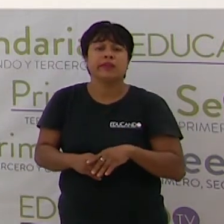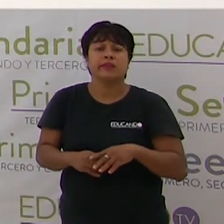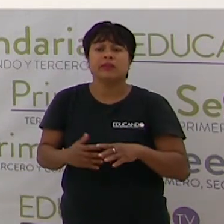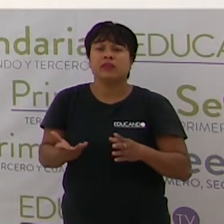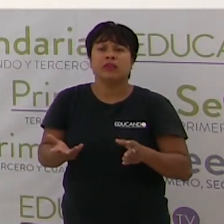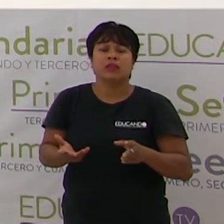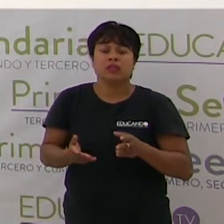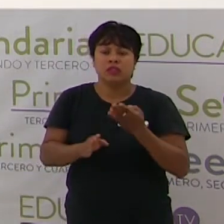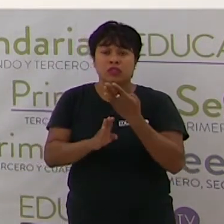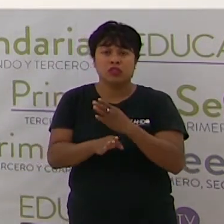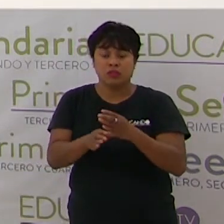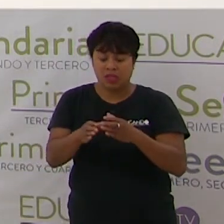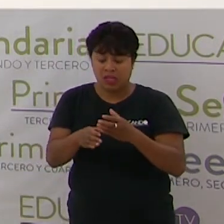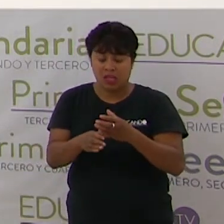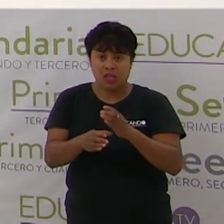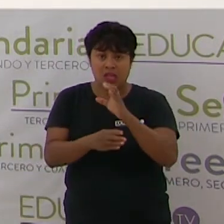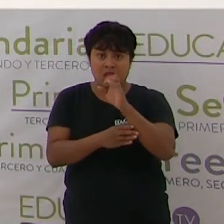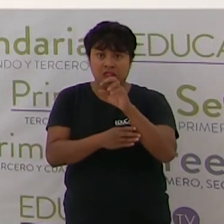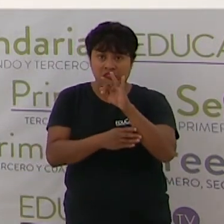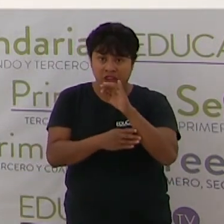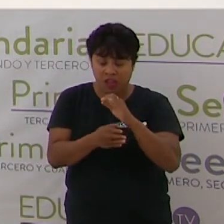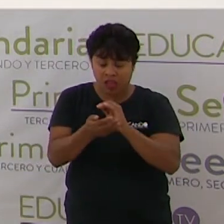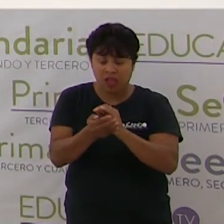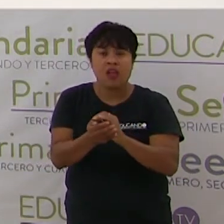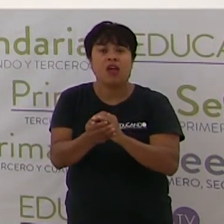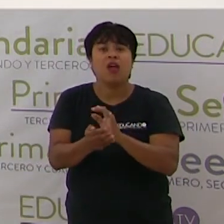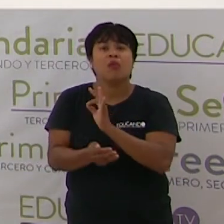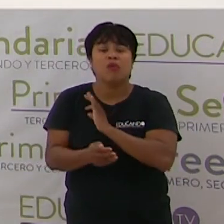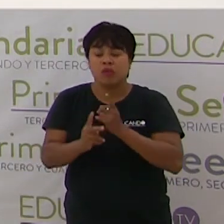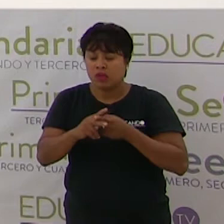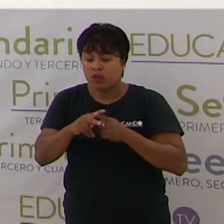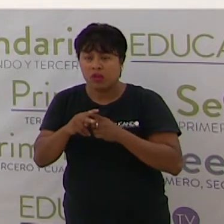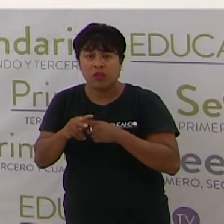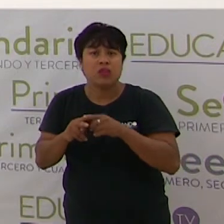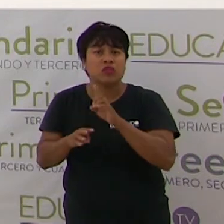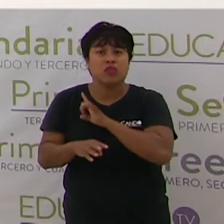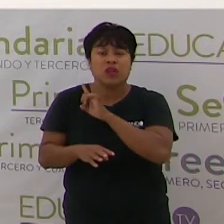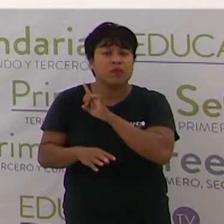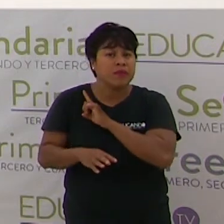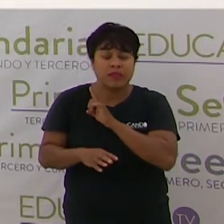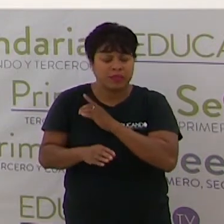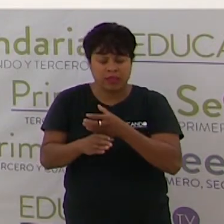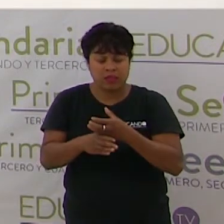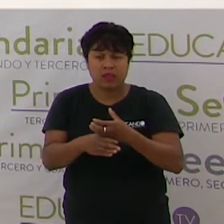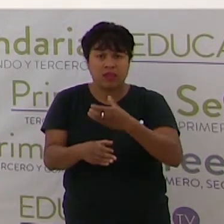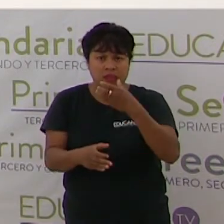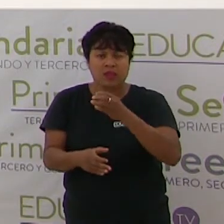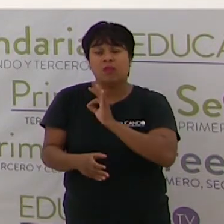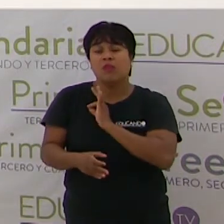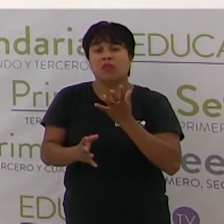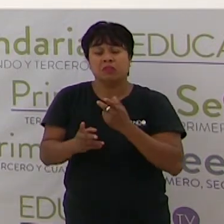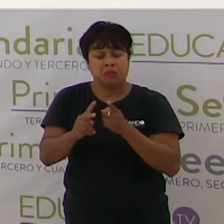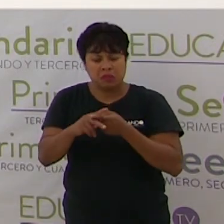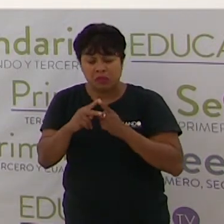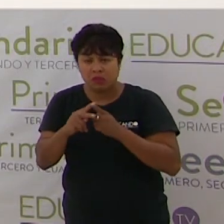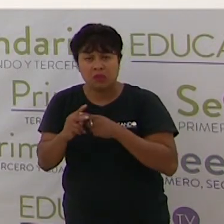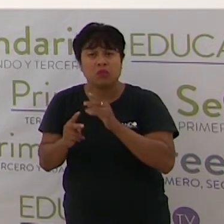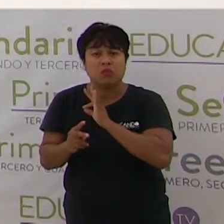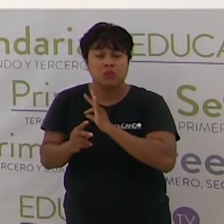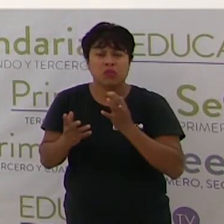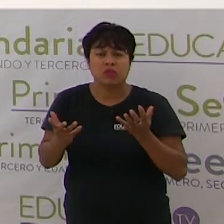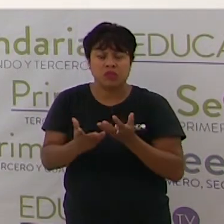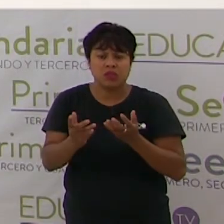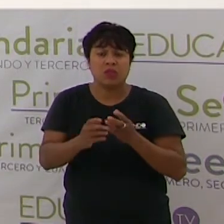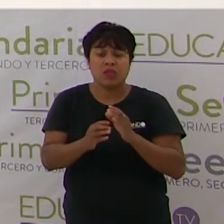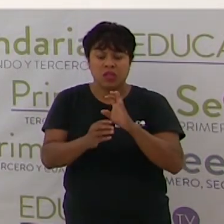una esfera con las mismas dimensiones, podemos calcular nada más el volumen del cilindro y haciendo una operación matemática podemos calcular el volumen